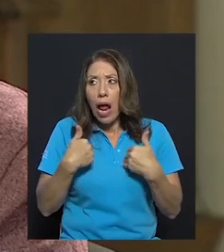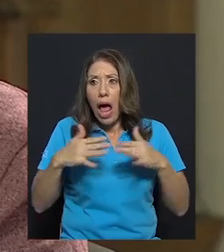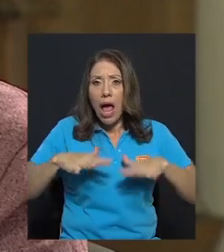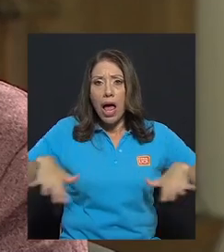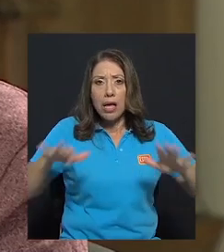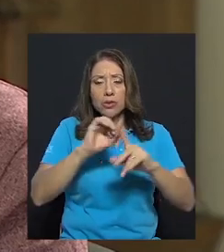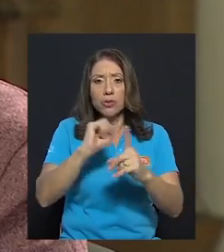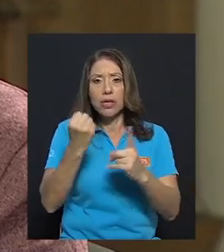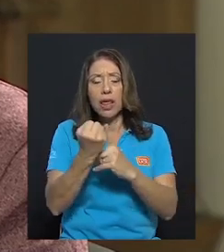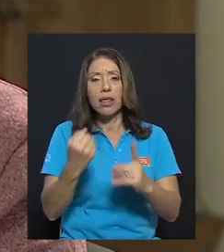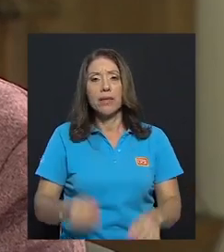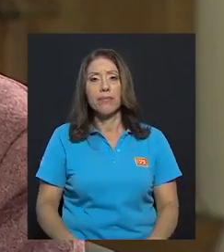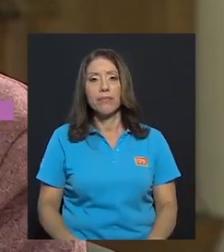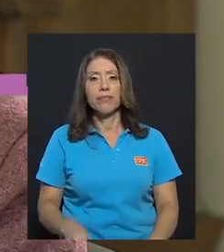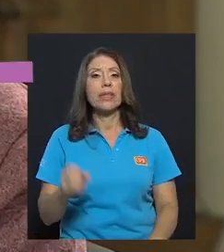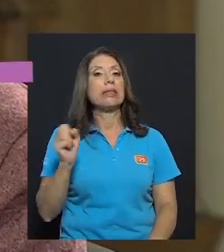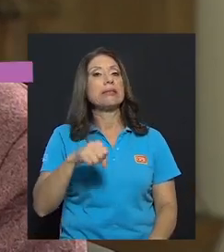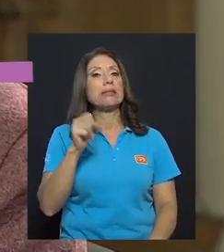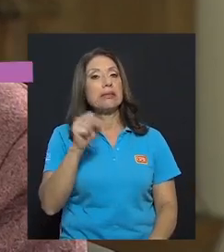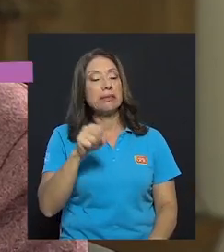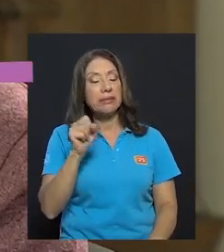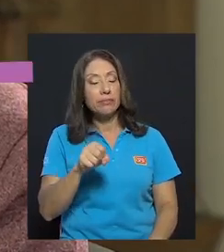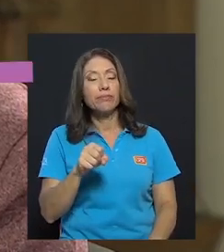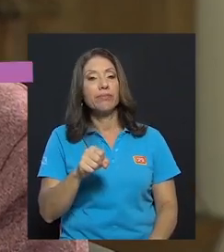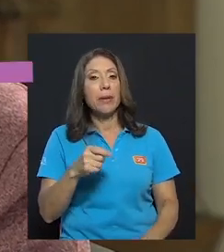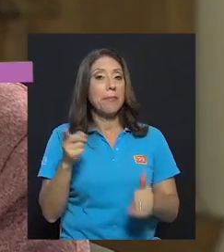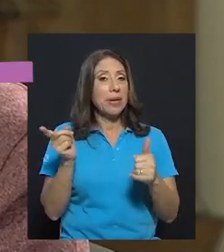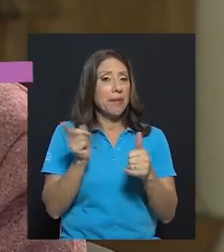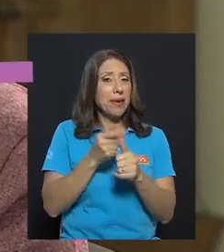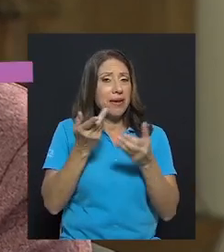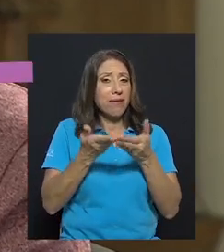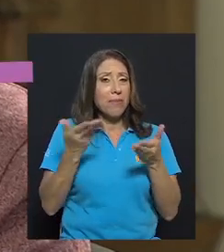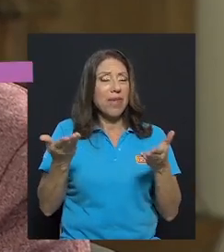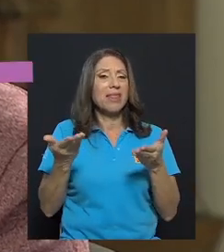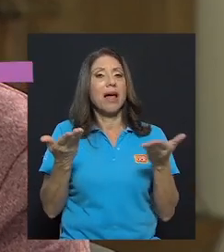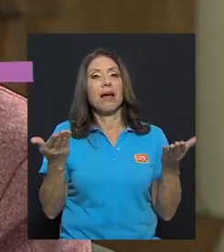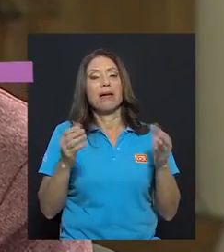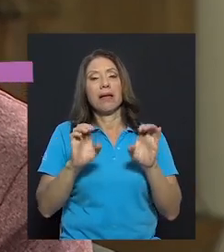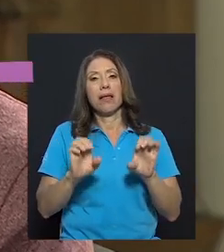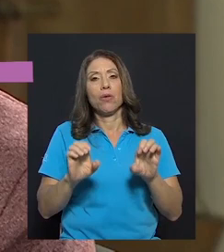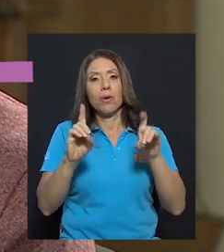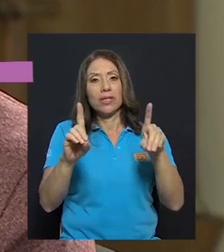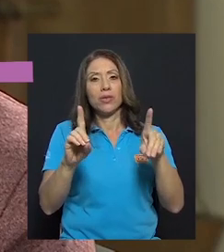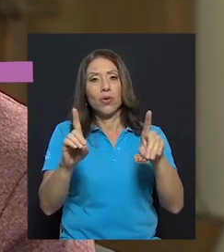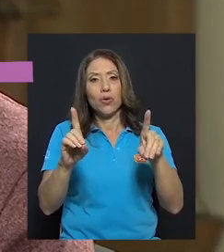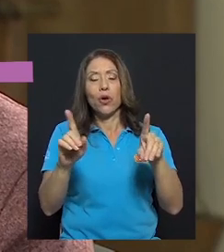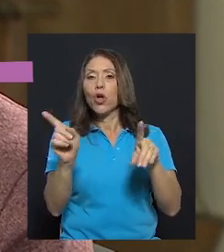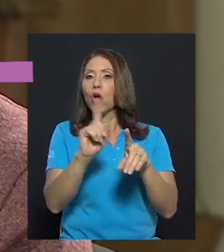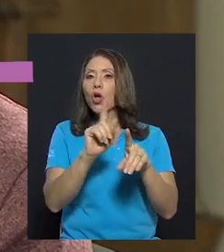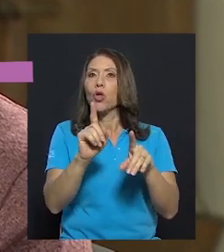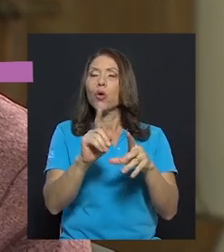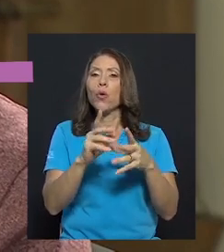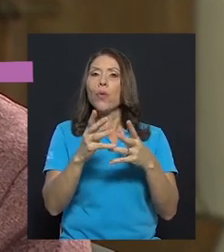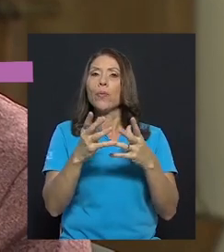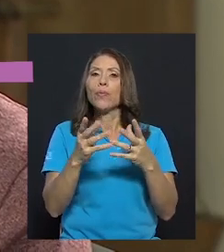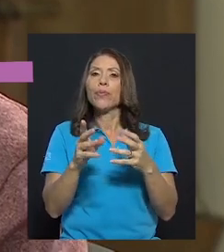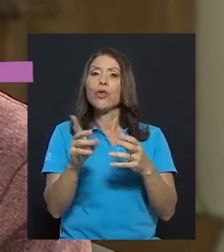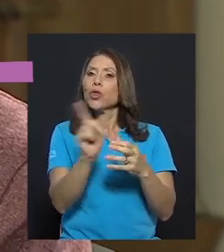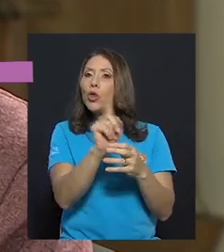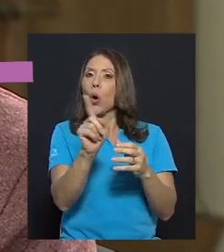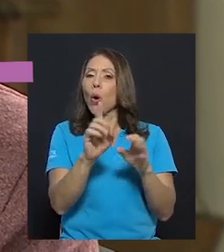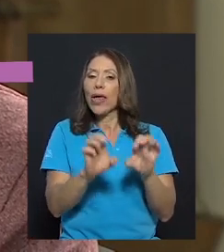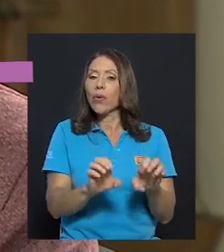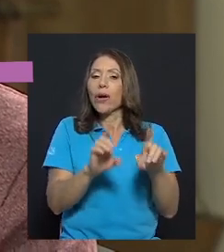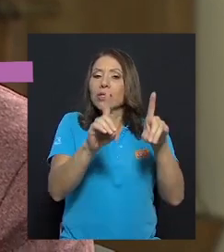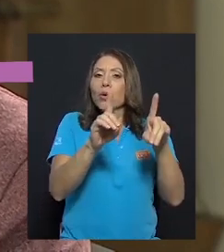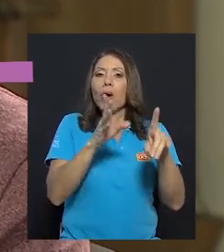Sí, la educación es la primera herramienta que existe para eso, y no educación la que le compete al